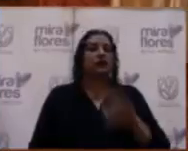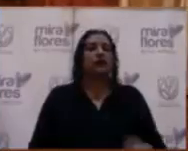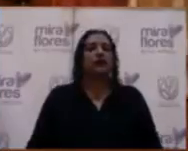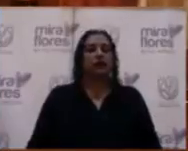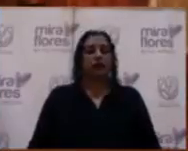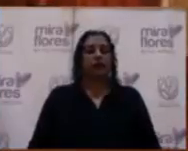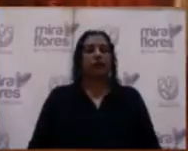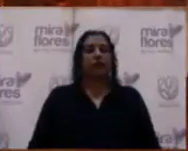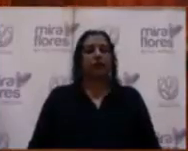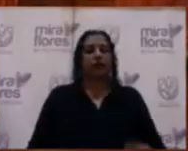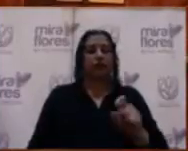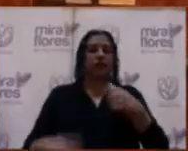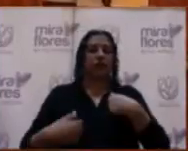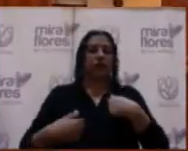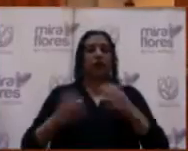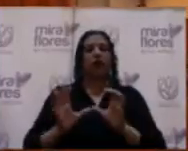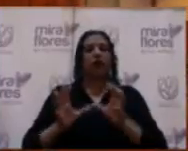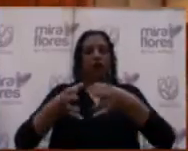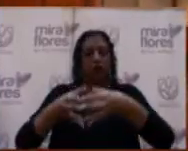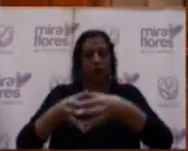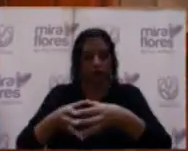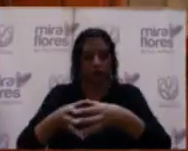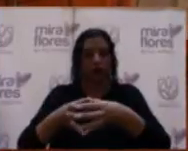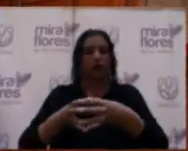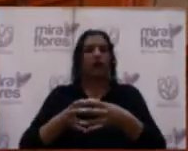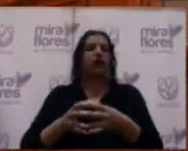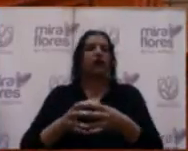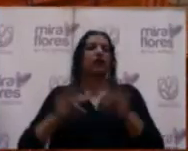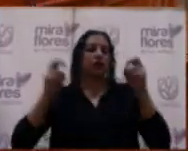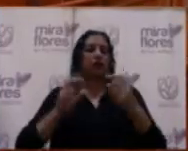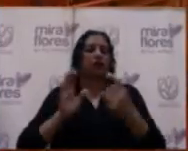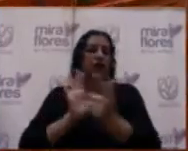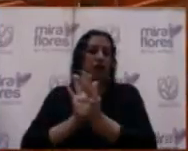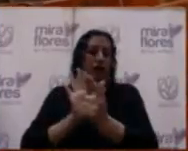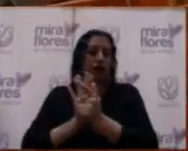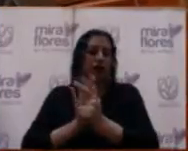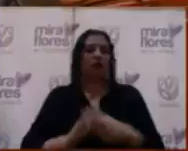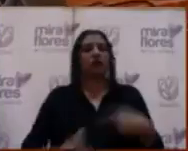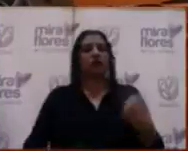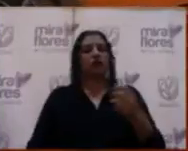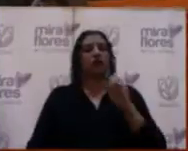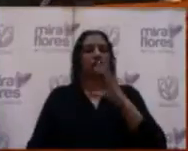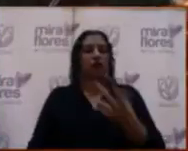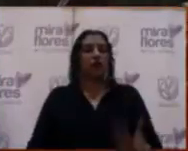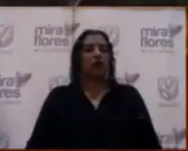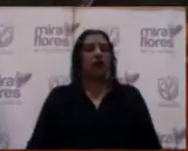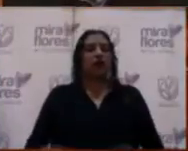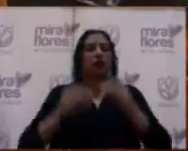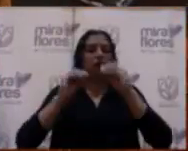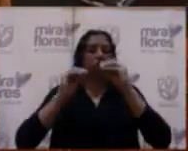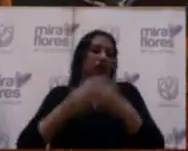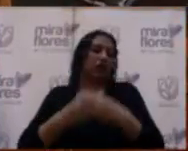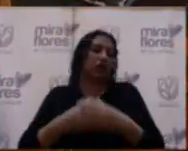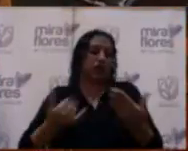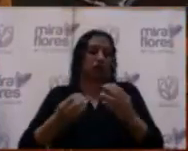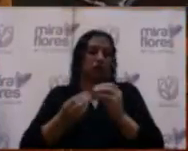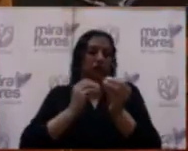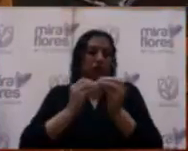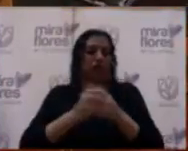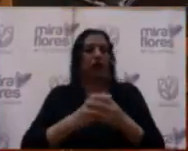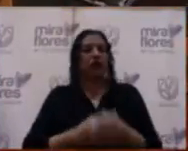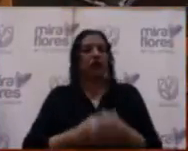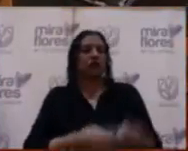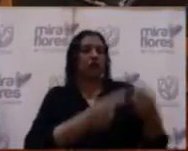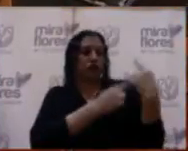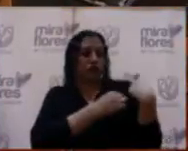manifestar que esto se dio en la Comisión de Asuntos Legales y simplemente era actualizar y consolidar las funciones